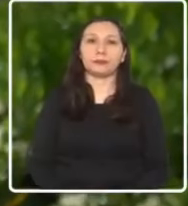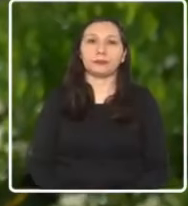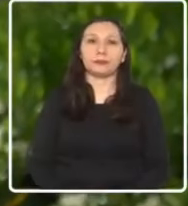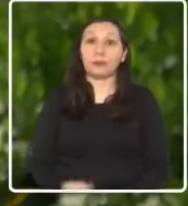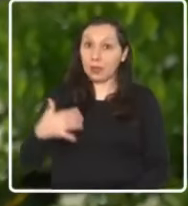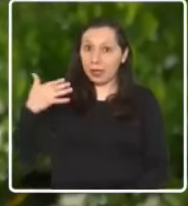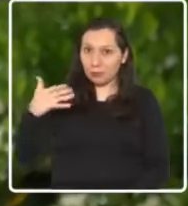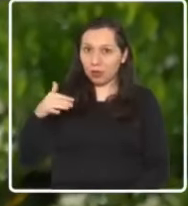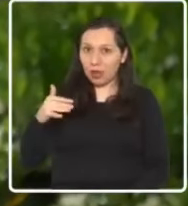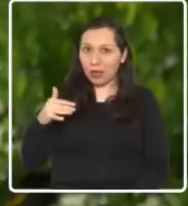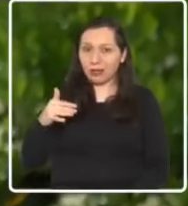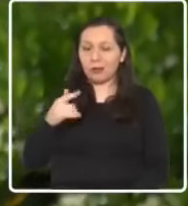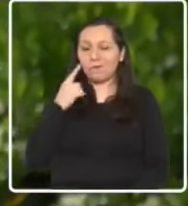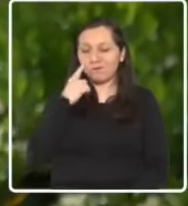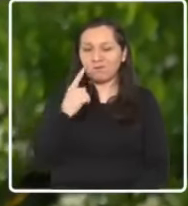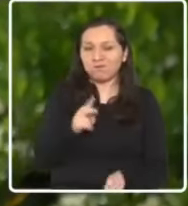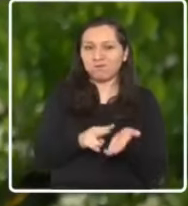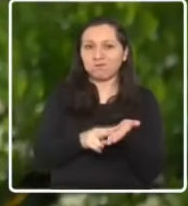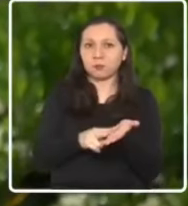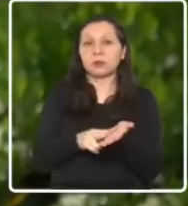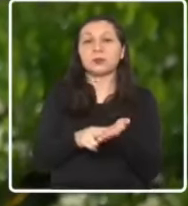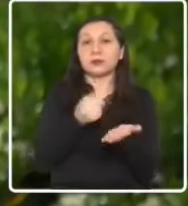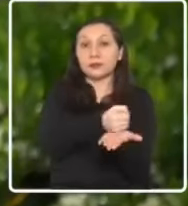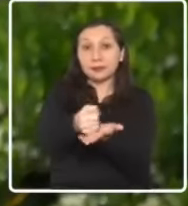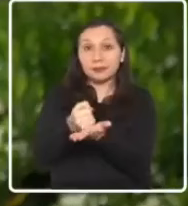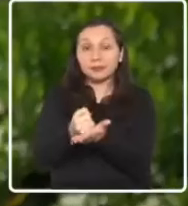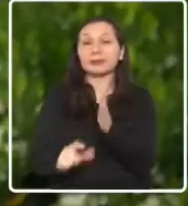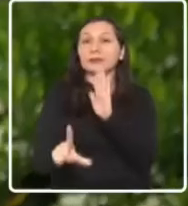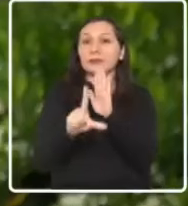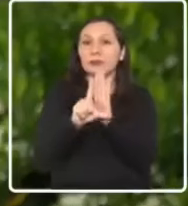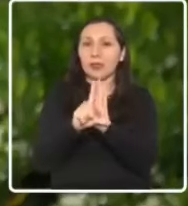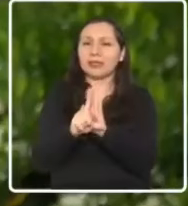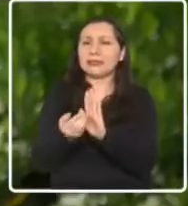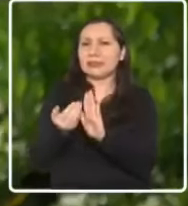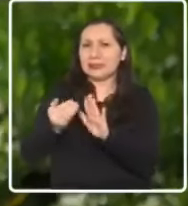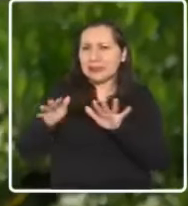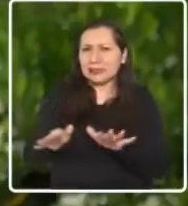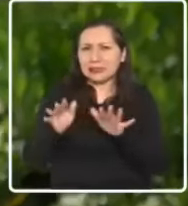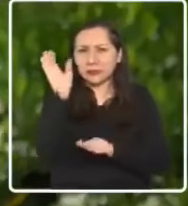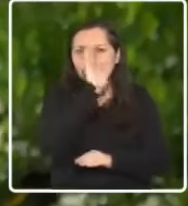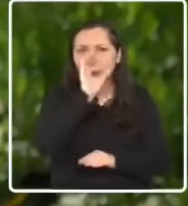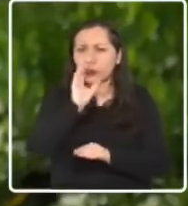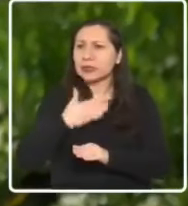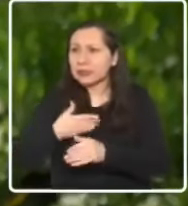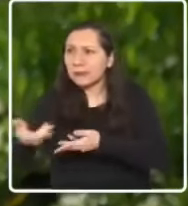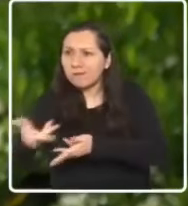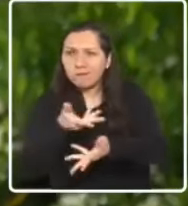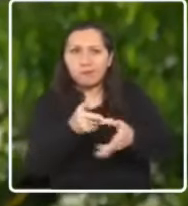Es importante reconocer que en la tramitación legislativa hicimos muchos esfuerzos por buscar